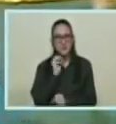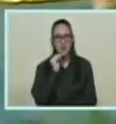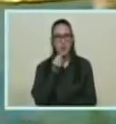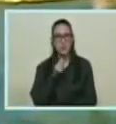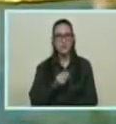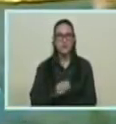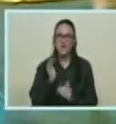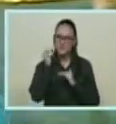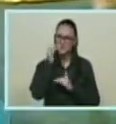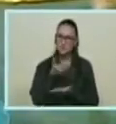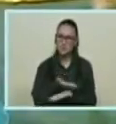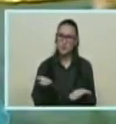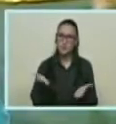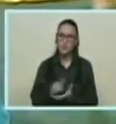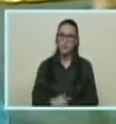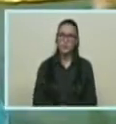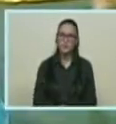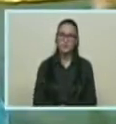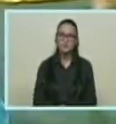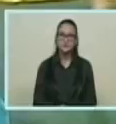jóvenes.